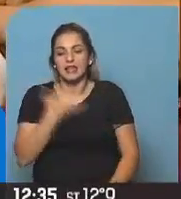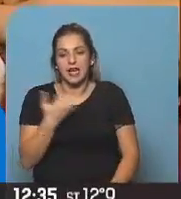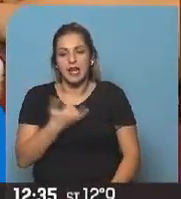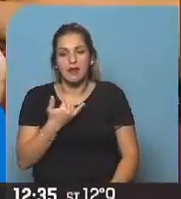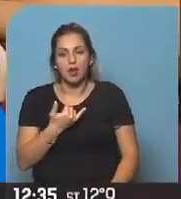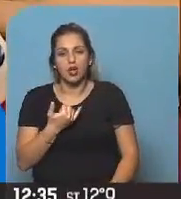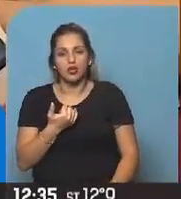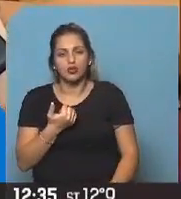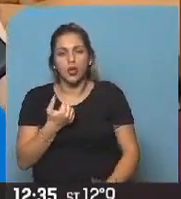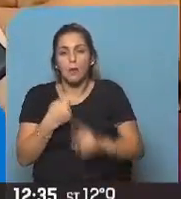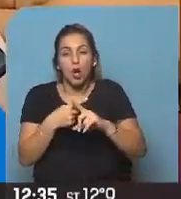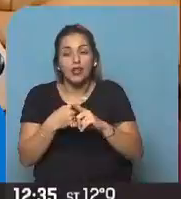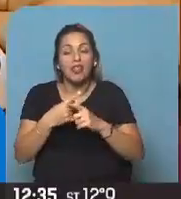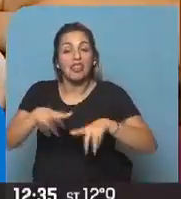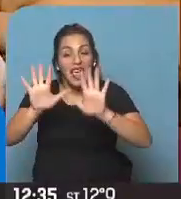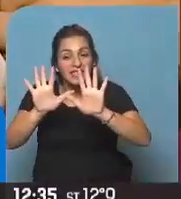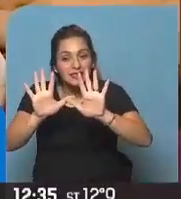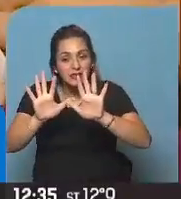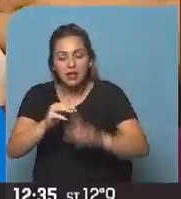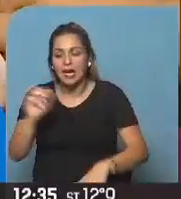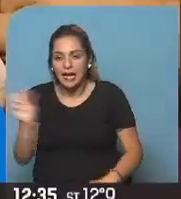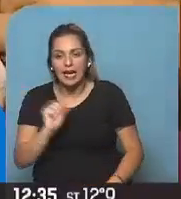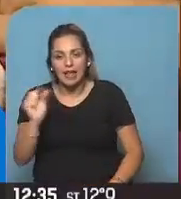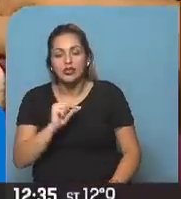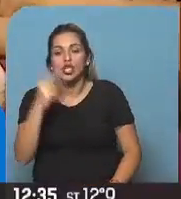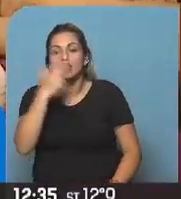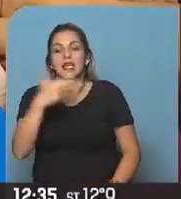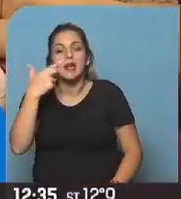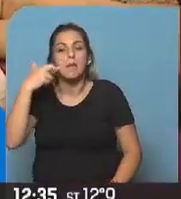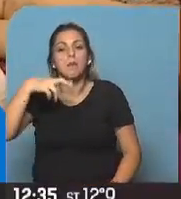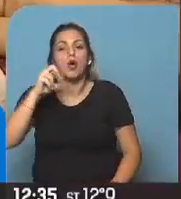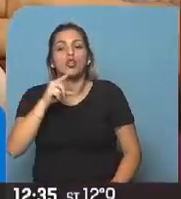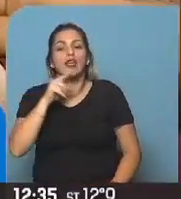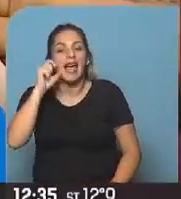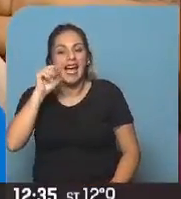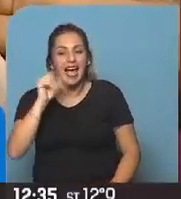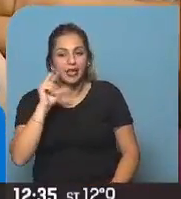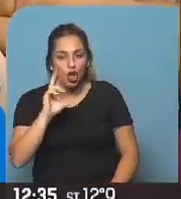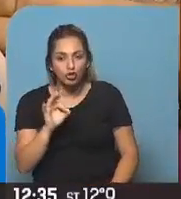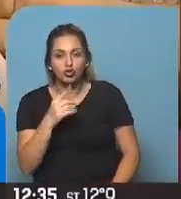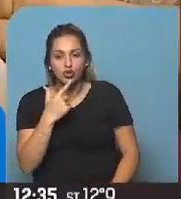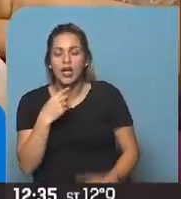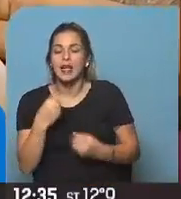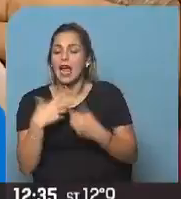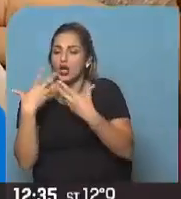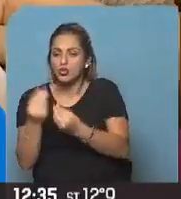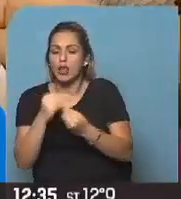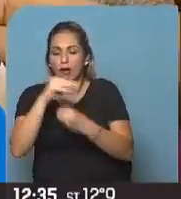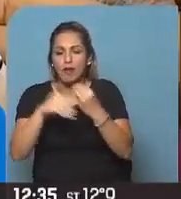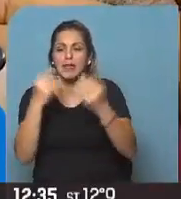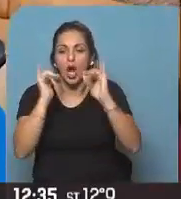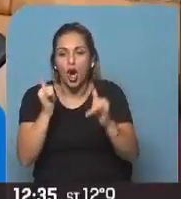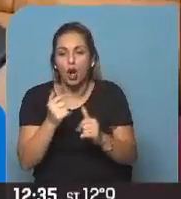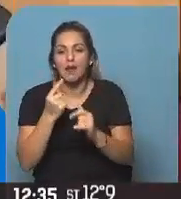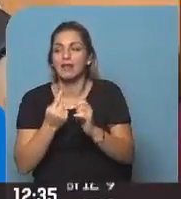Estamos multiplicando por 10 la cantidad de créditos hipotecarios que se daban hace unos años, ayudando a familias jóvenes que llegan a su primer